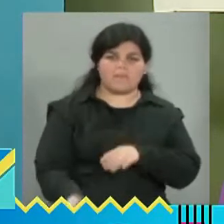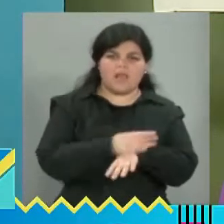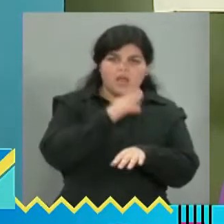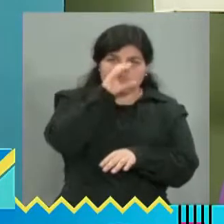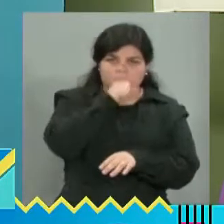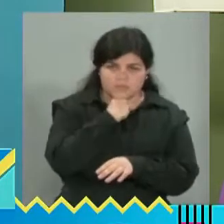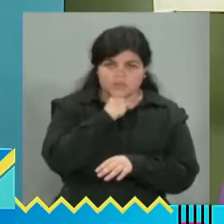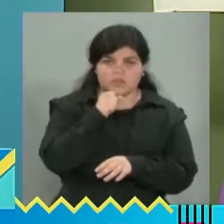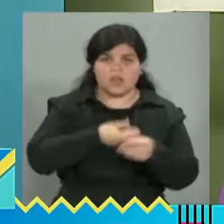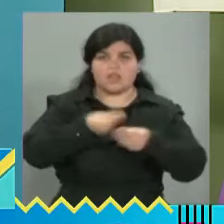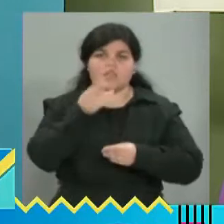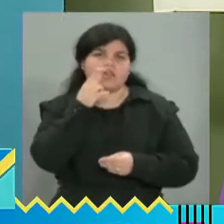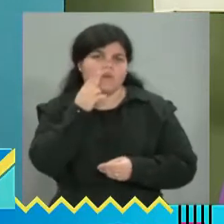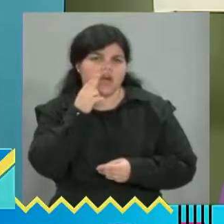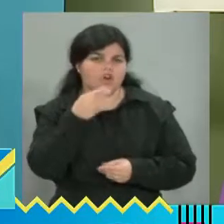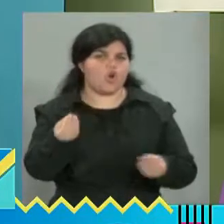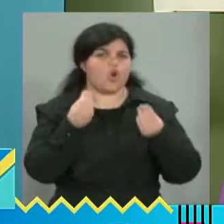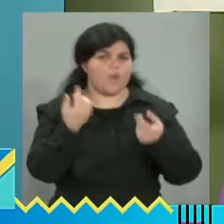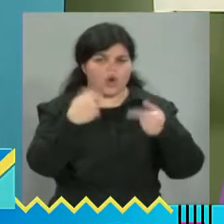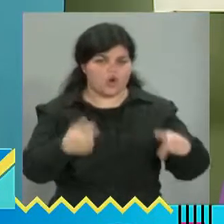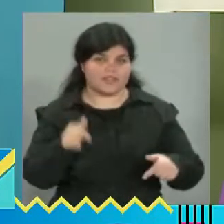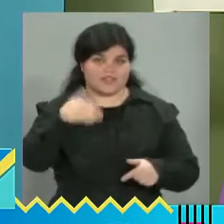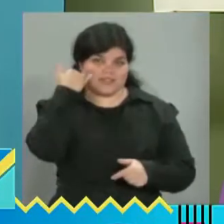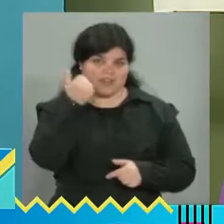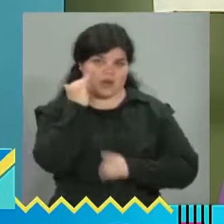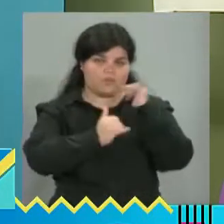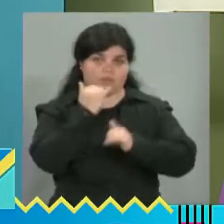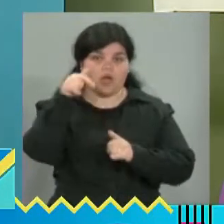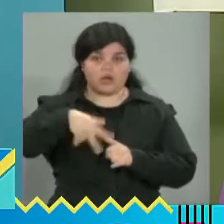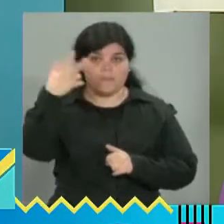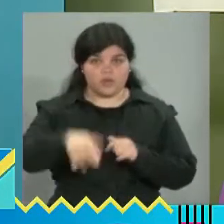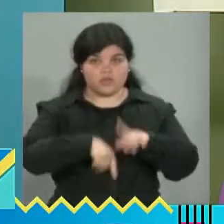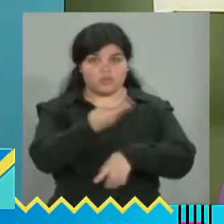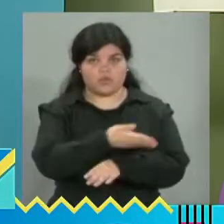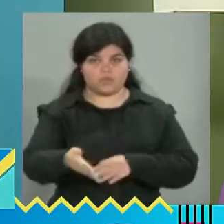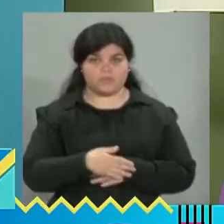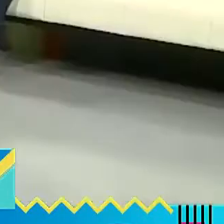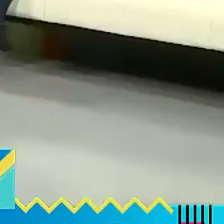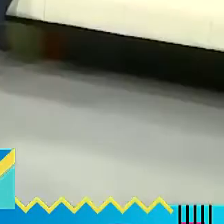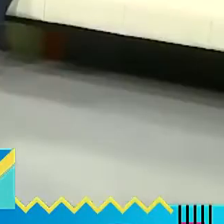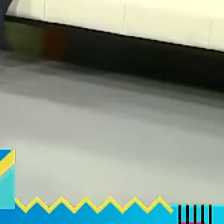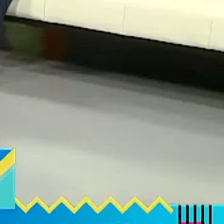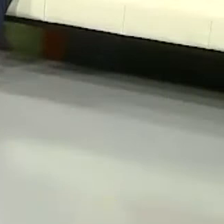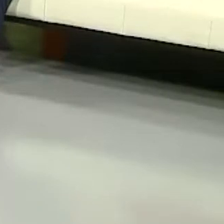como lo han estado diciendo también nuestros invitados en este programa. Nos vamos a ir a una pausa, pero enseguida continuamos con más distintos parecidos.